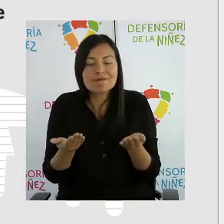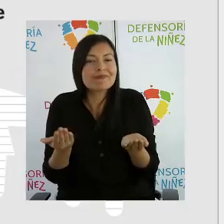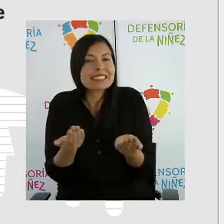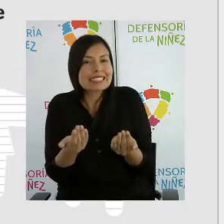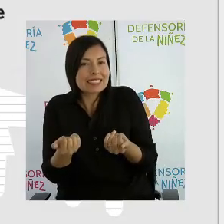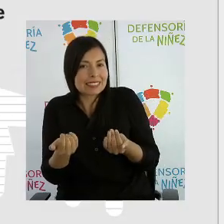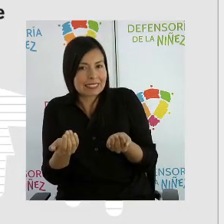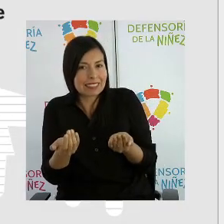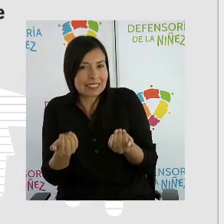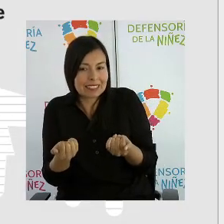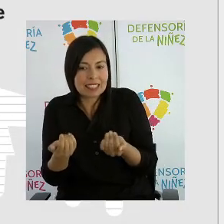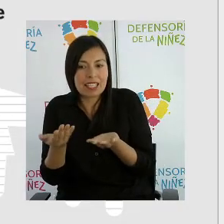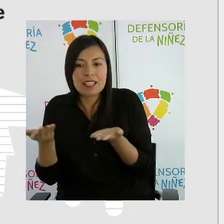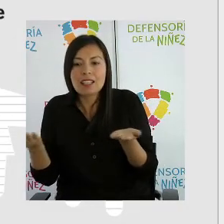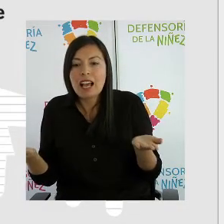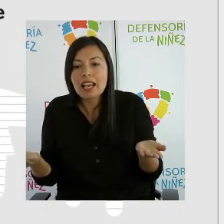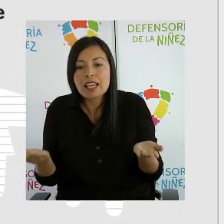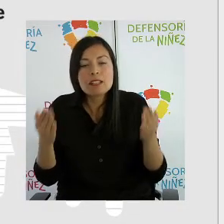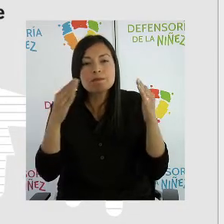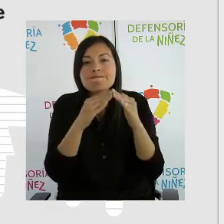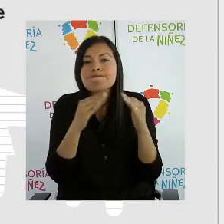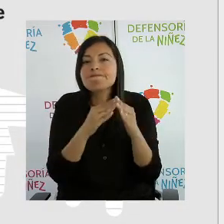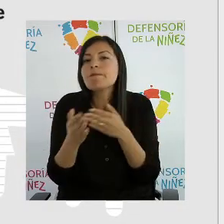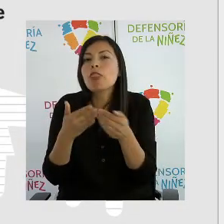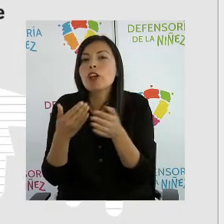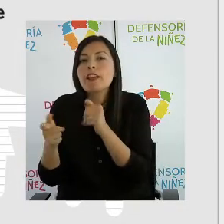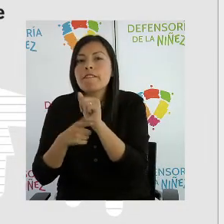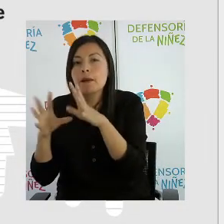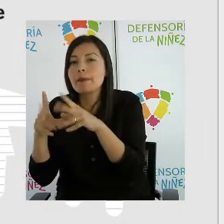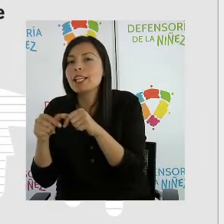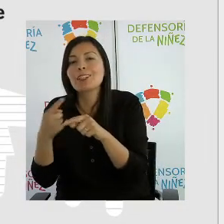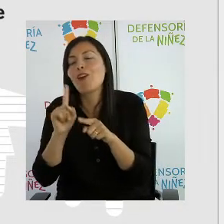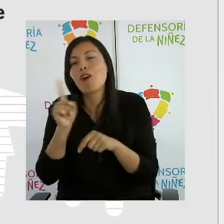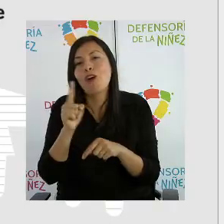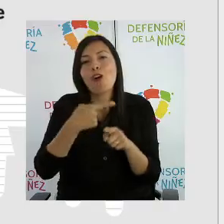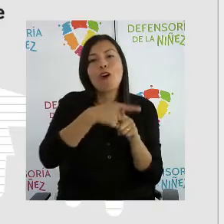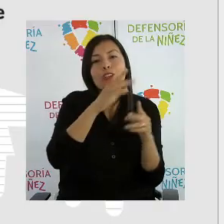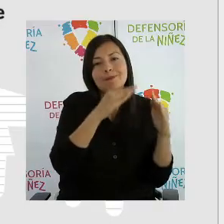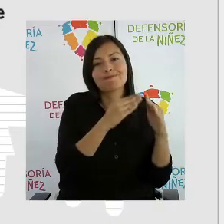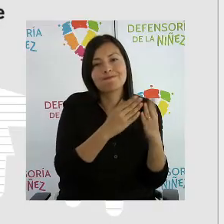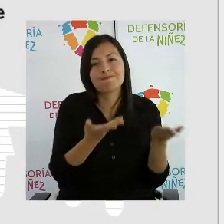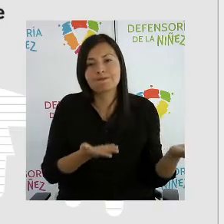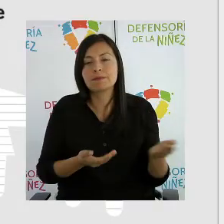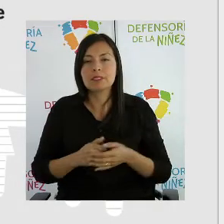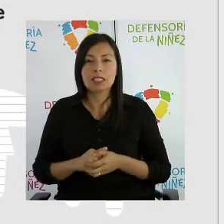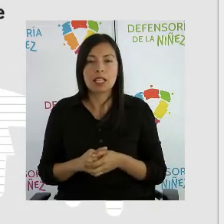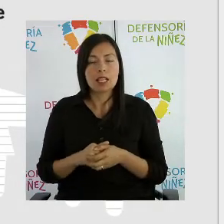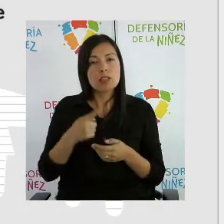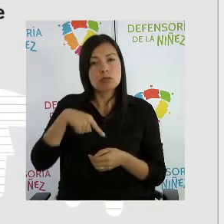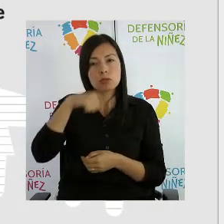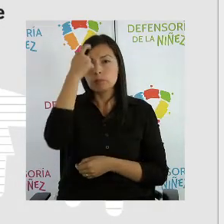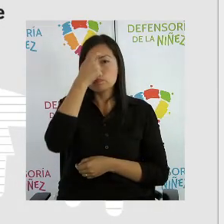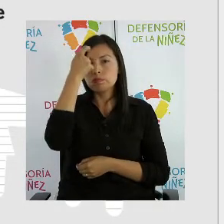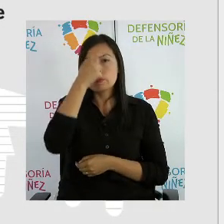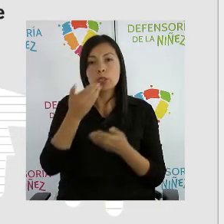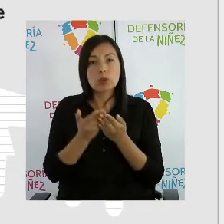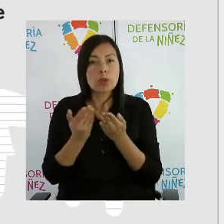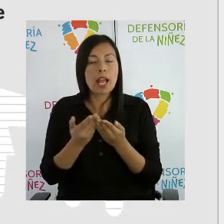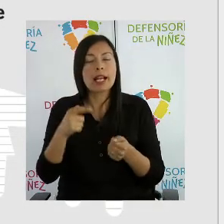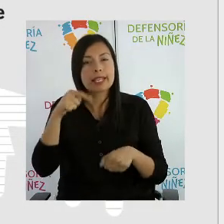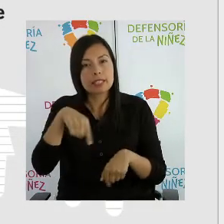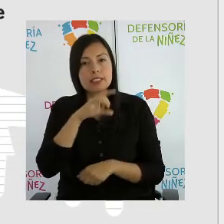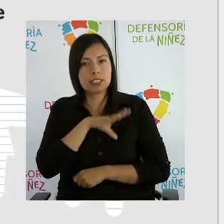necesariamente destinados a vivir en residencias que no se relacionan con esta. En este sentido, lo que nos preocupó estudiar en Chile tenía que